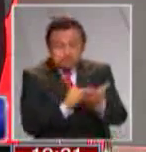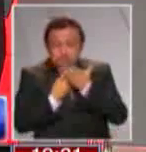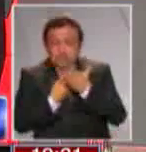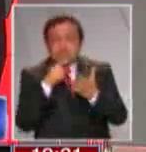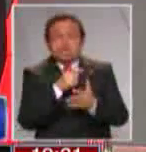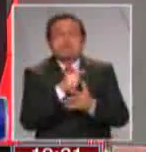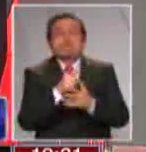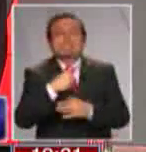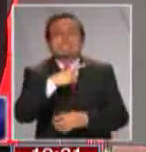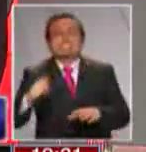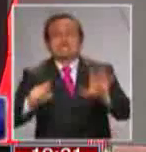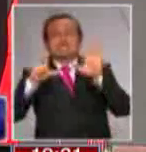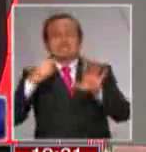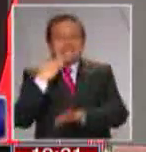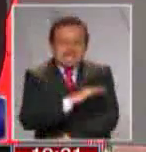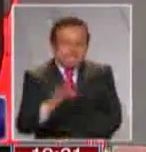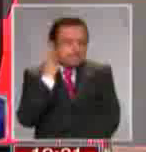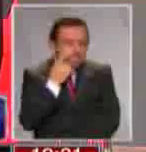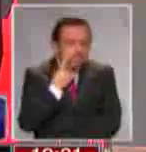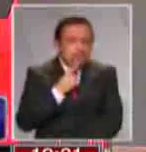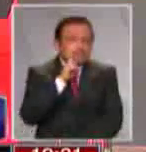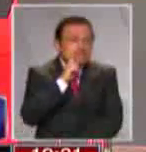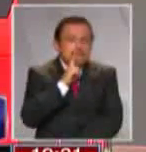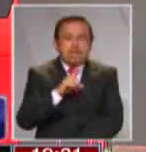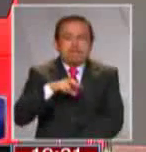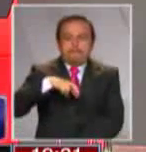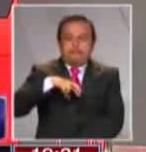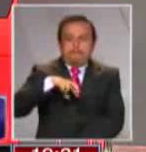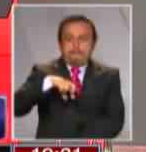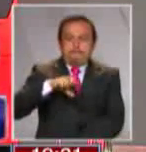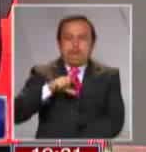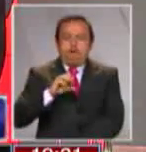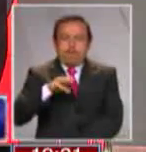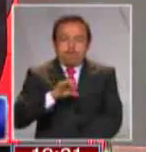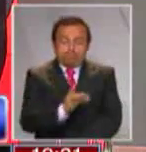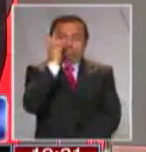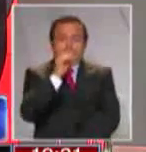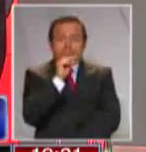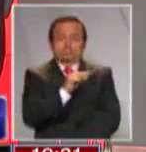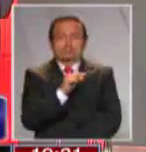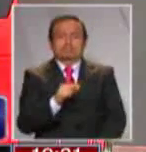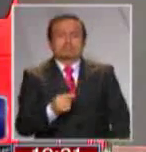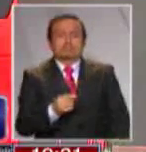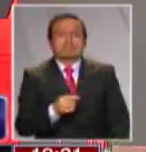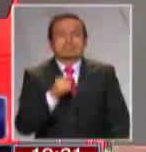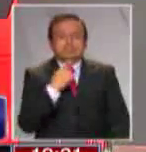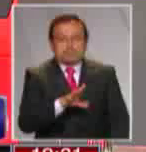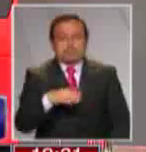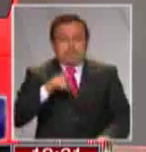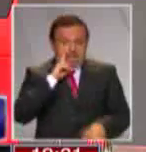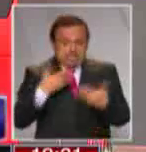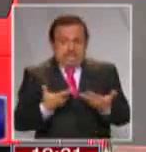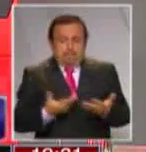107 chiquititos y chiquititas con plomo es la que una parte de ella es la que tenemos en